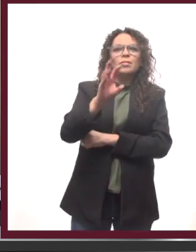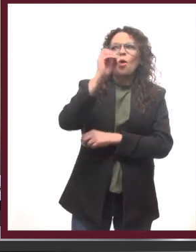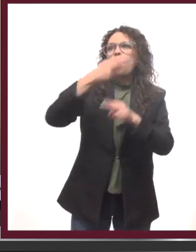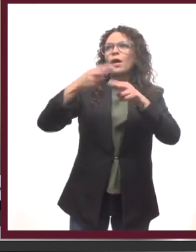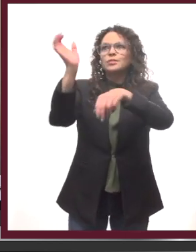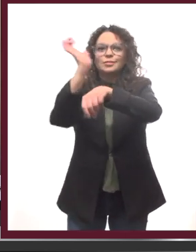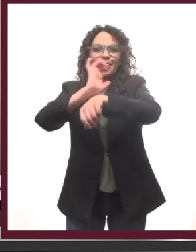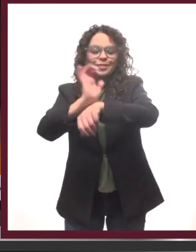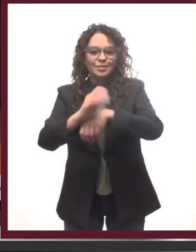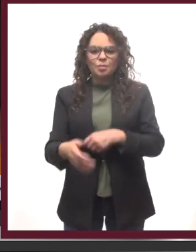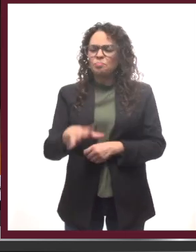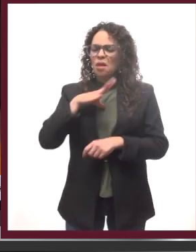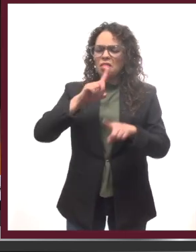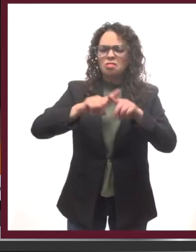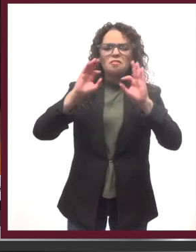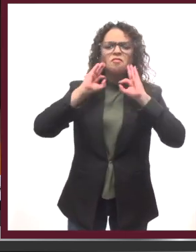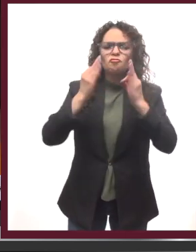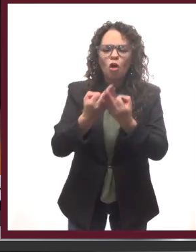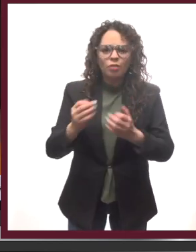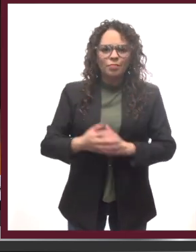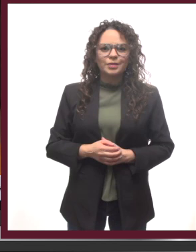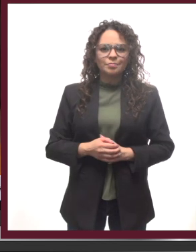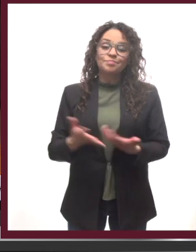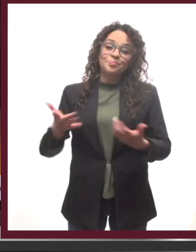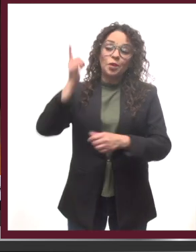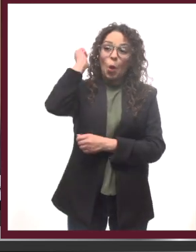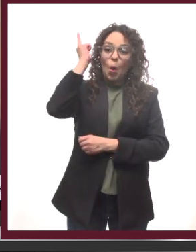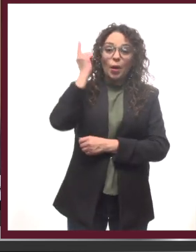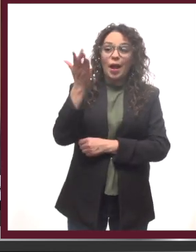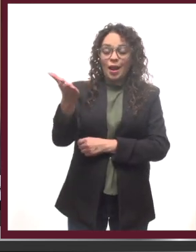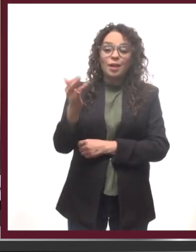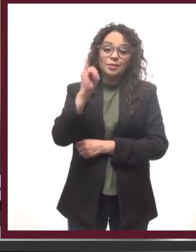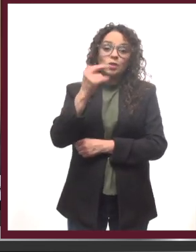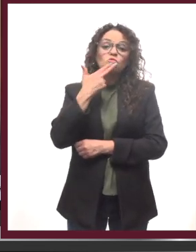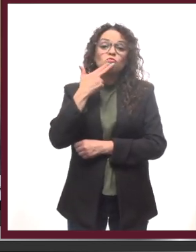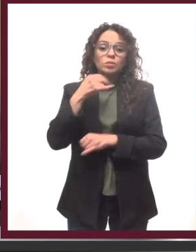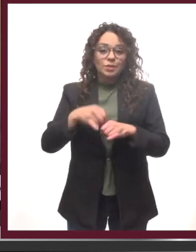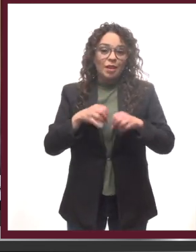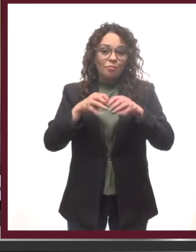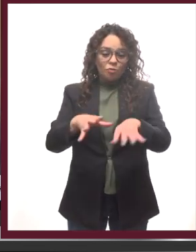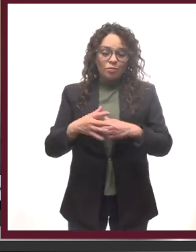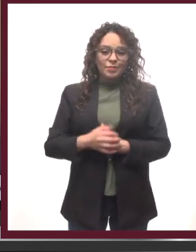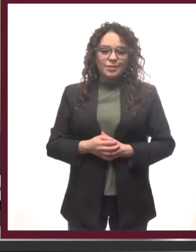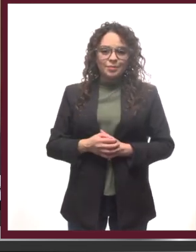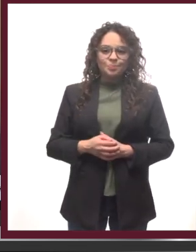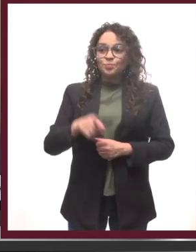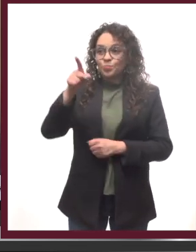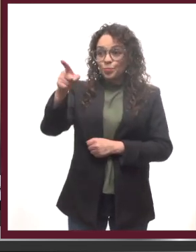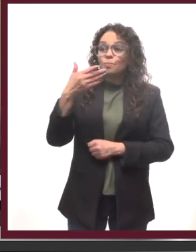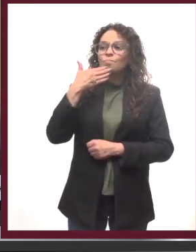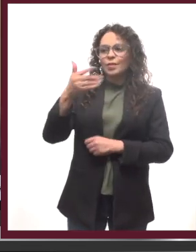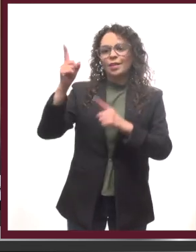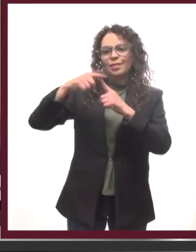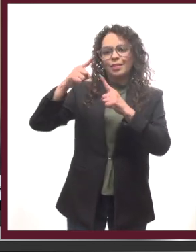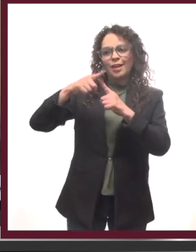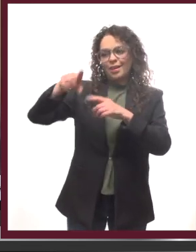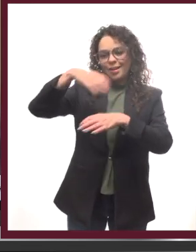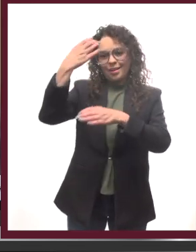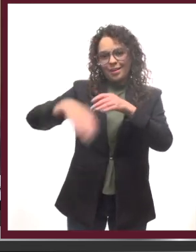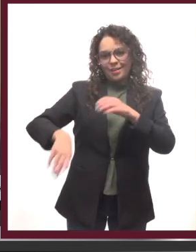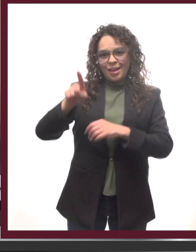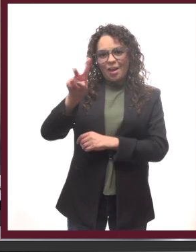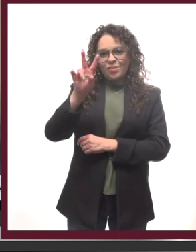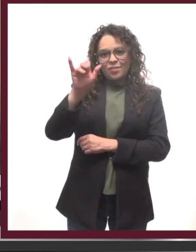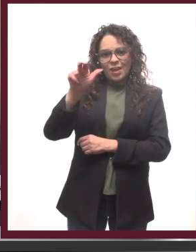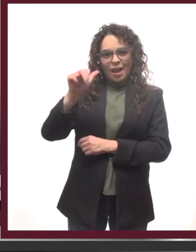hay muchos modos de acercarse a él. Bueno, Viviana y Hugo, espero que les haya sido útil y que te vaya muy bien en tu